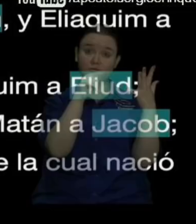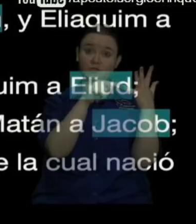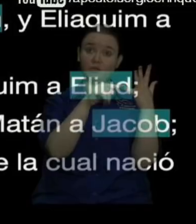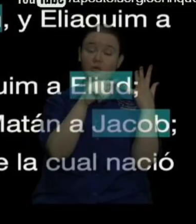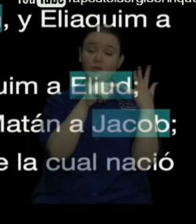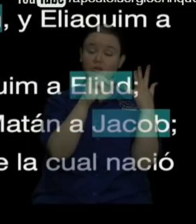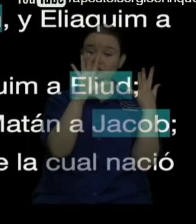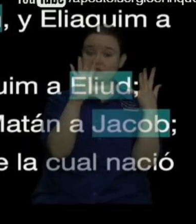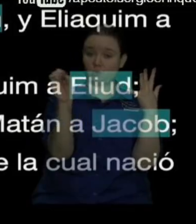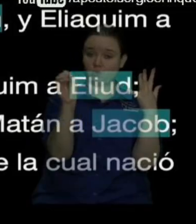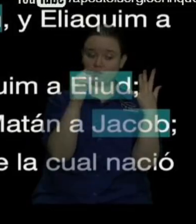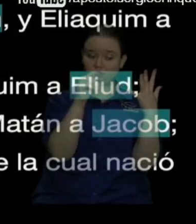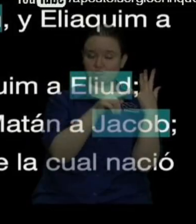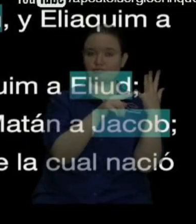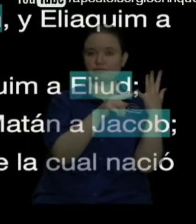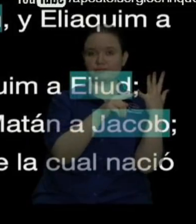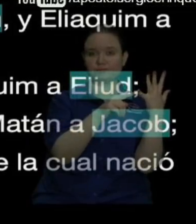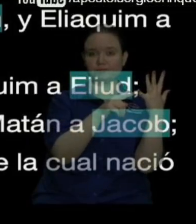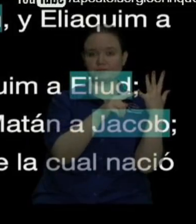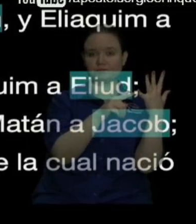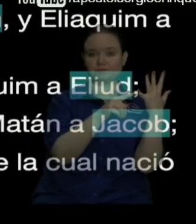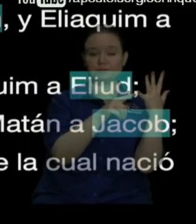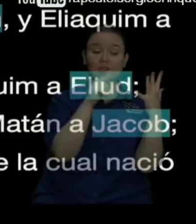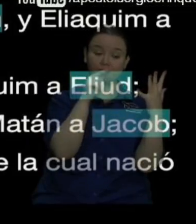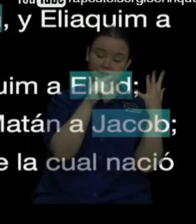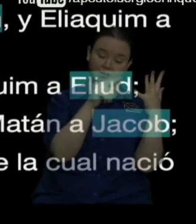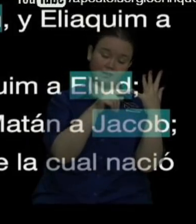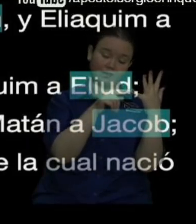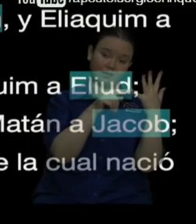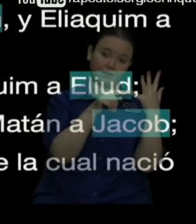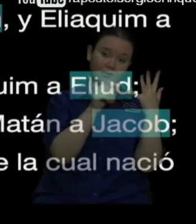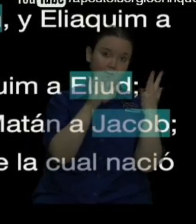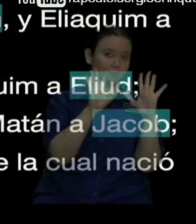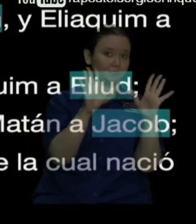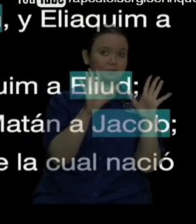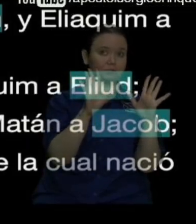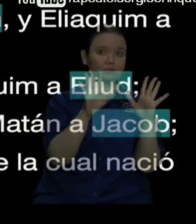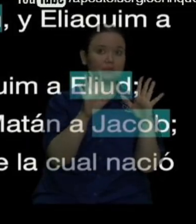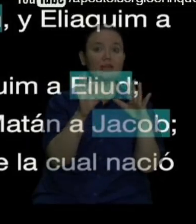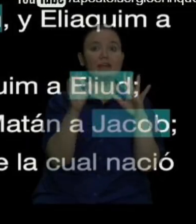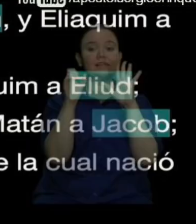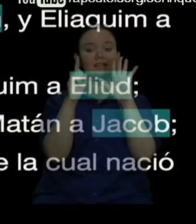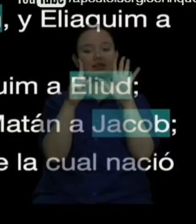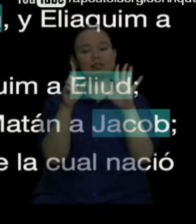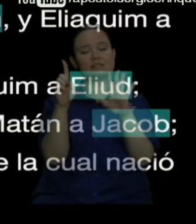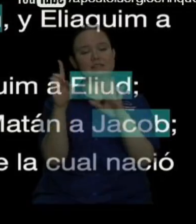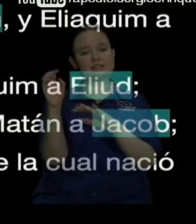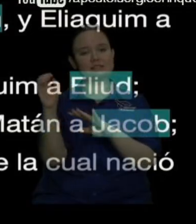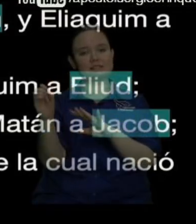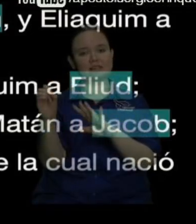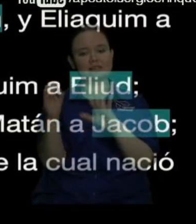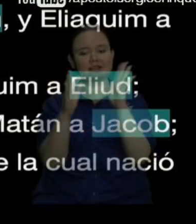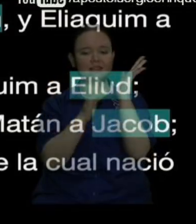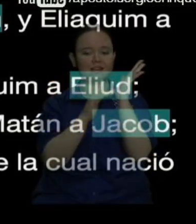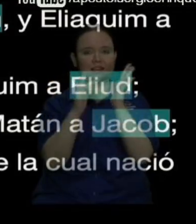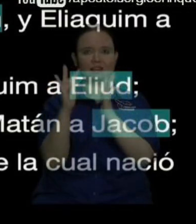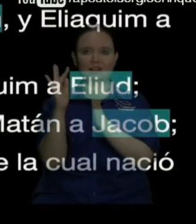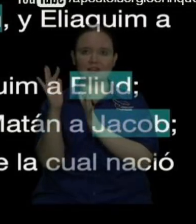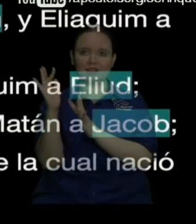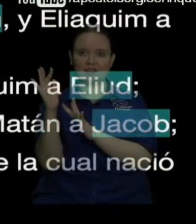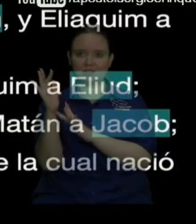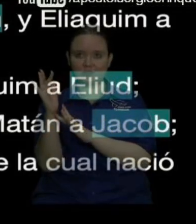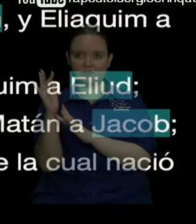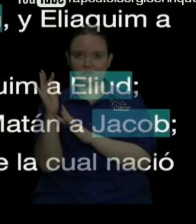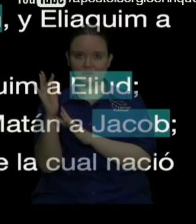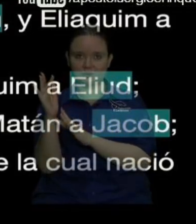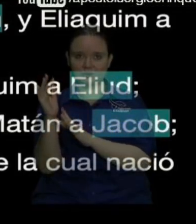nombre. Pero él se baja porque el 60 es Jesús. Mira, aparece después de Abiud